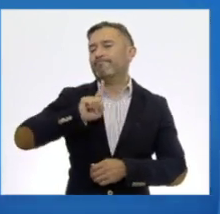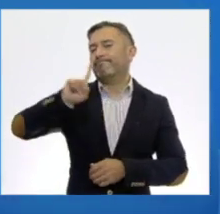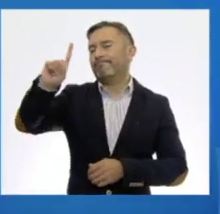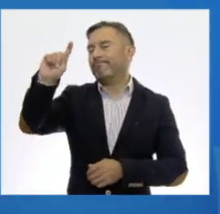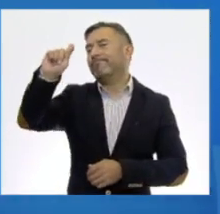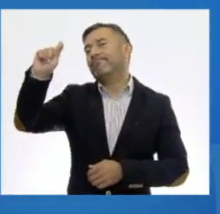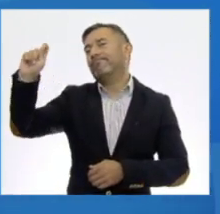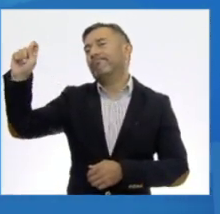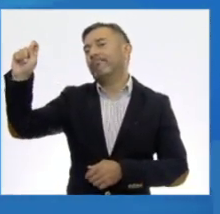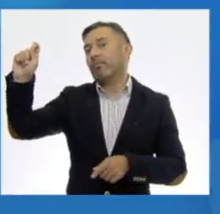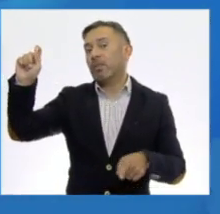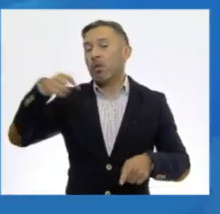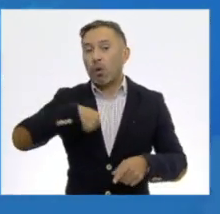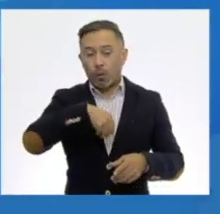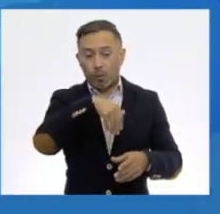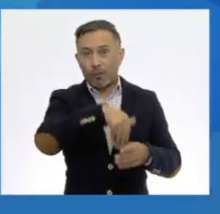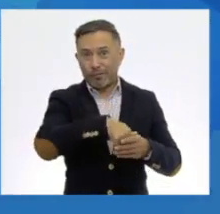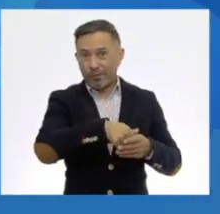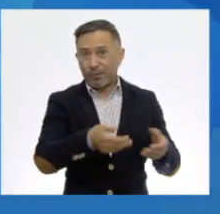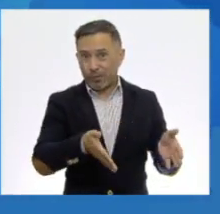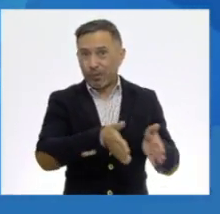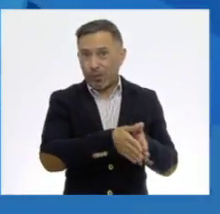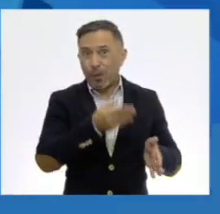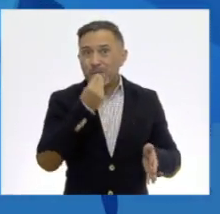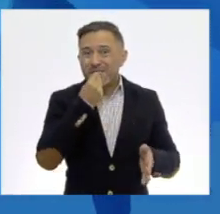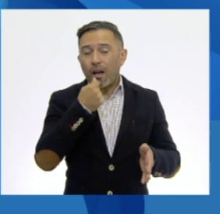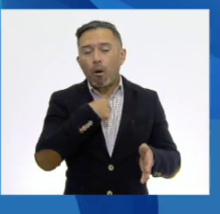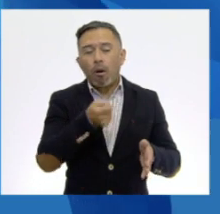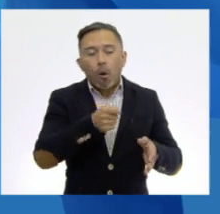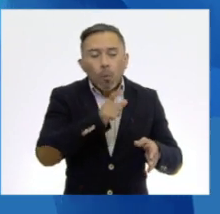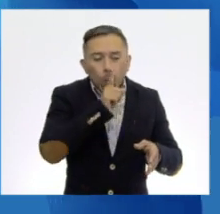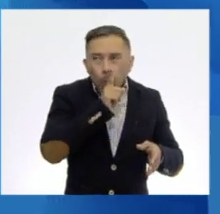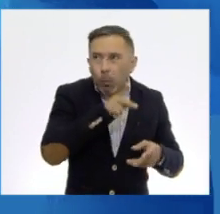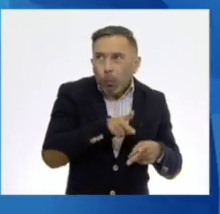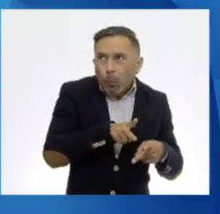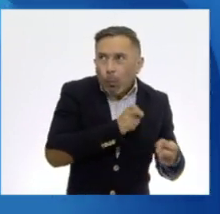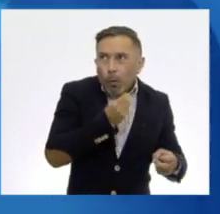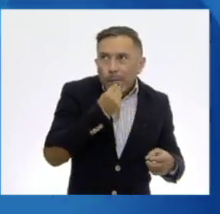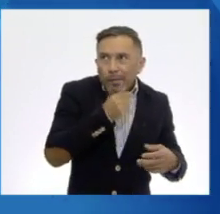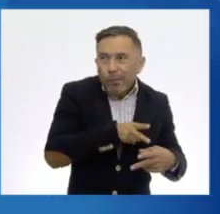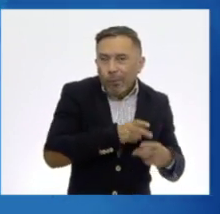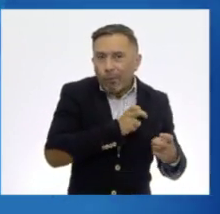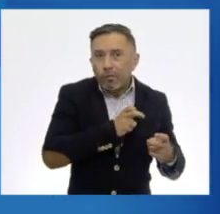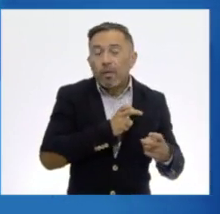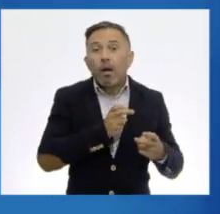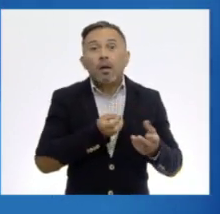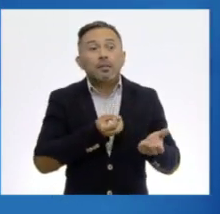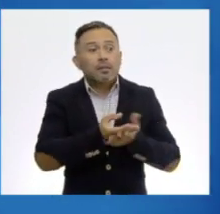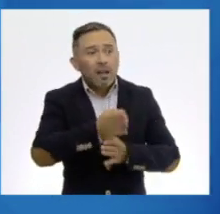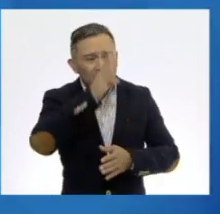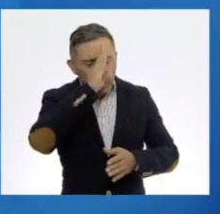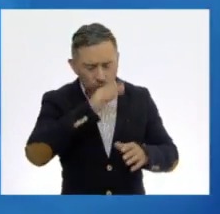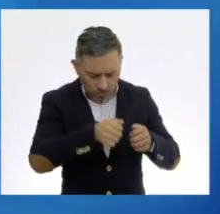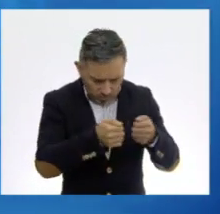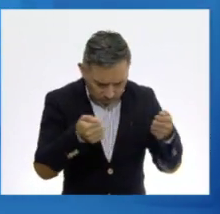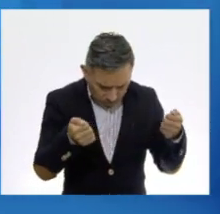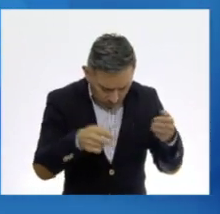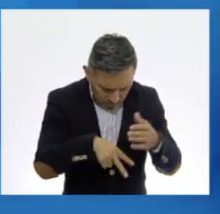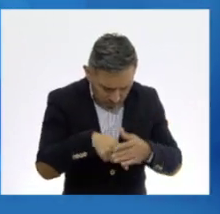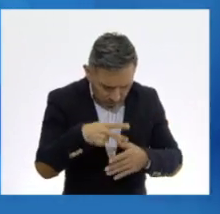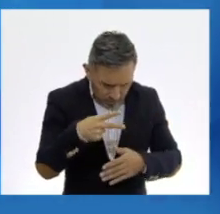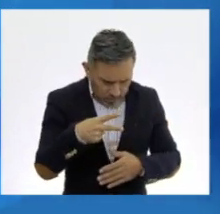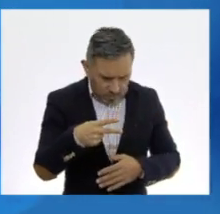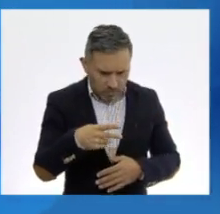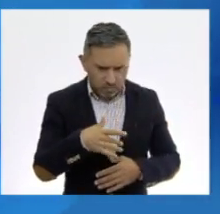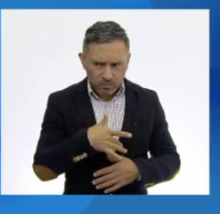lonchera y te quedaste sin comer a la hora del recreo. Sabes que algo no anda bien. La situación es bastante molesta